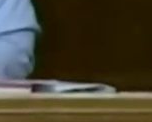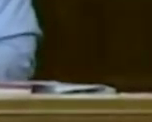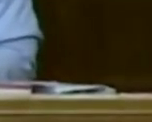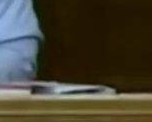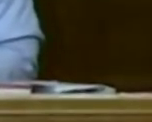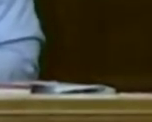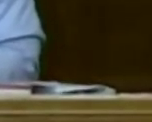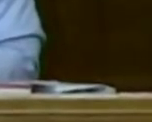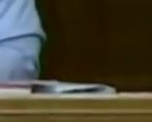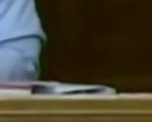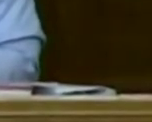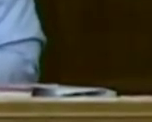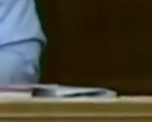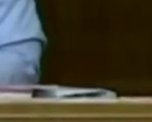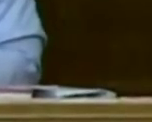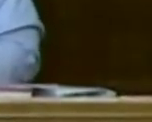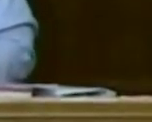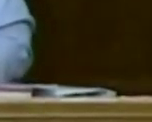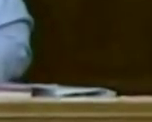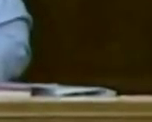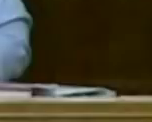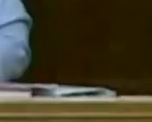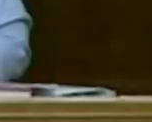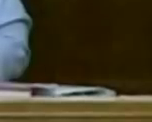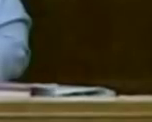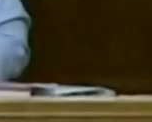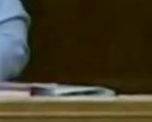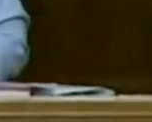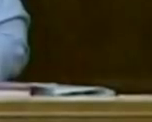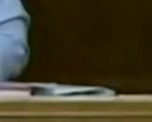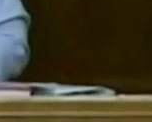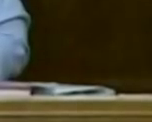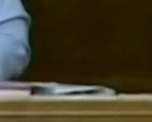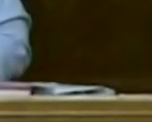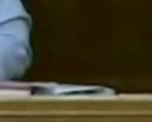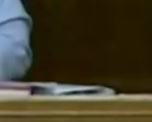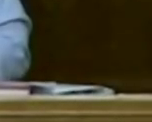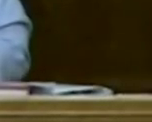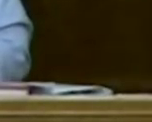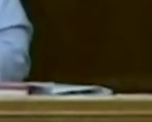lengua, y el precio de la multa va, o